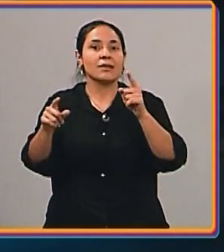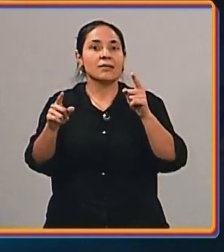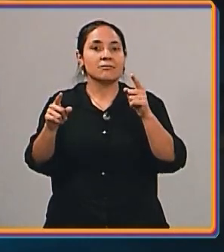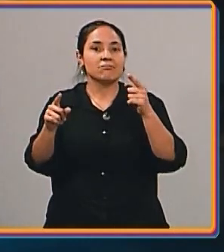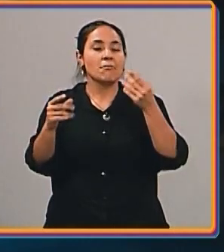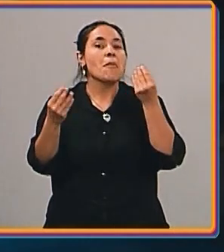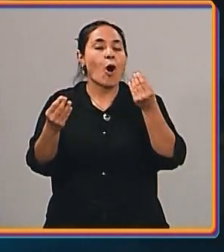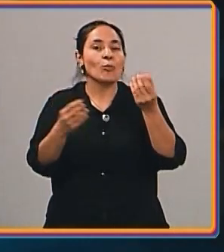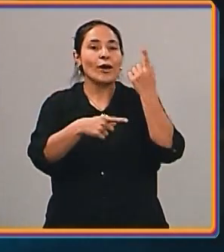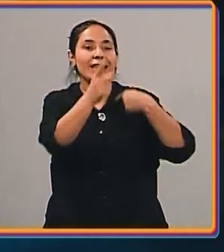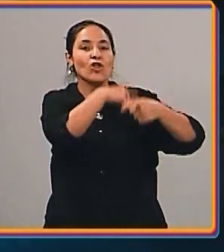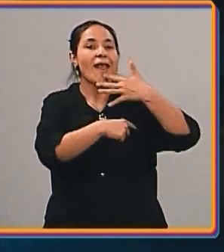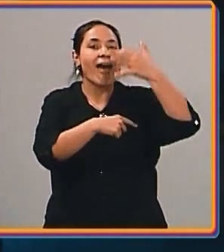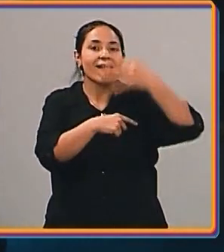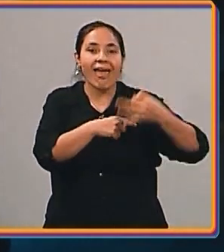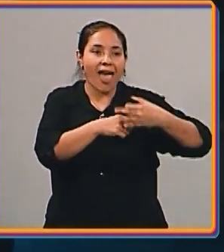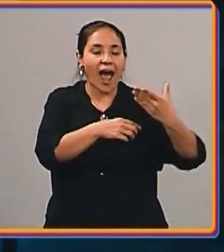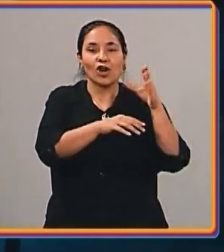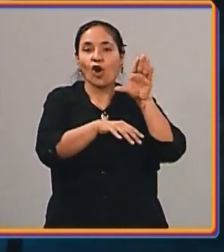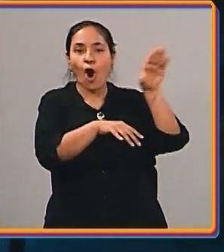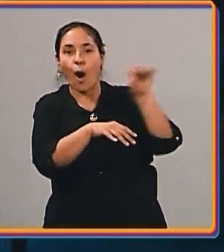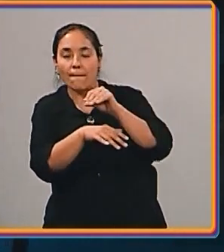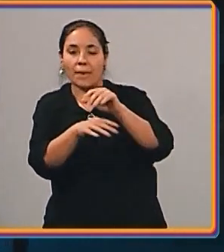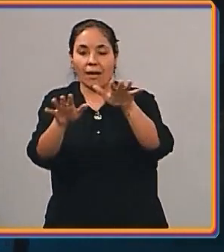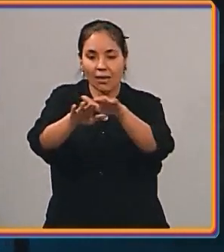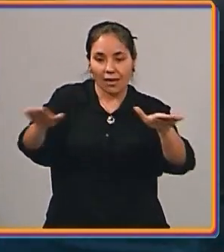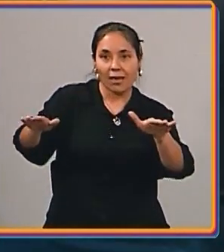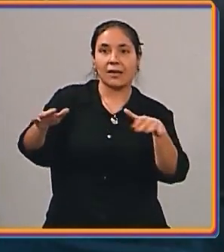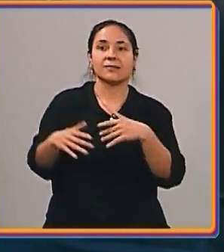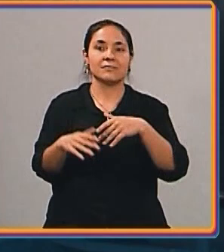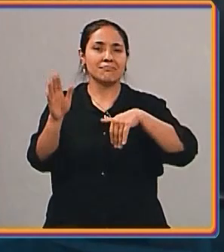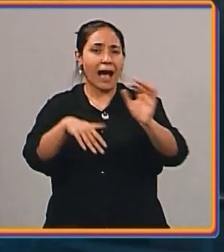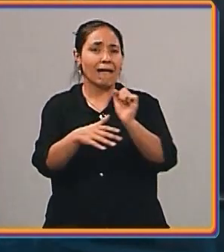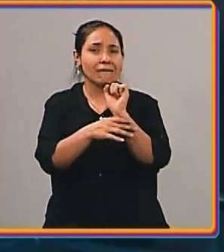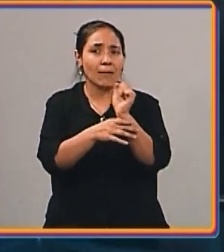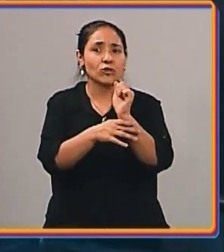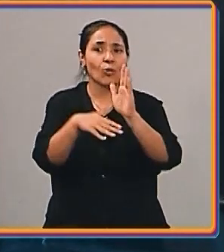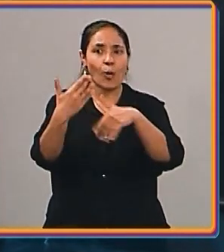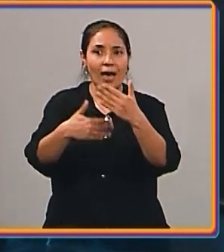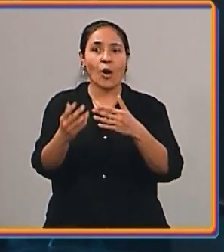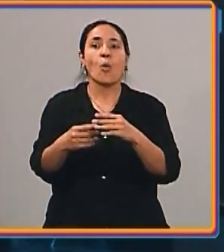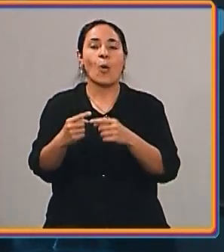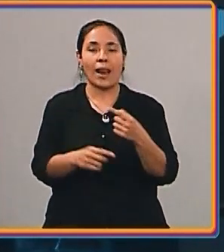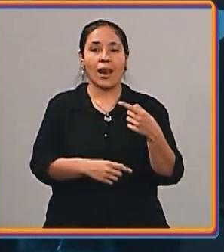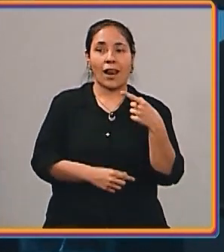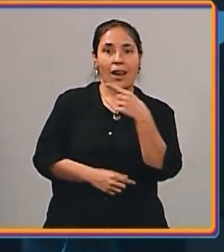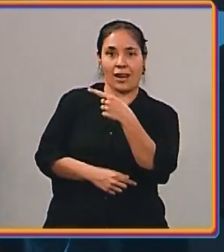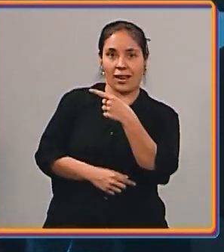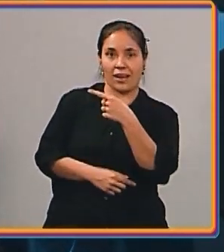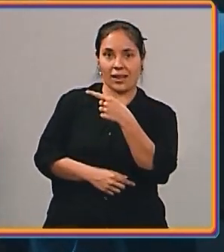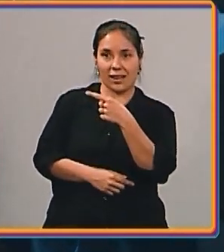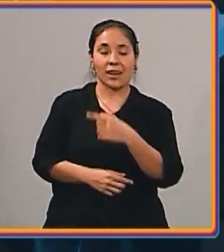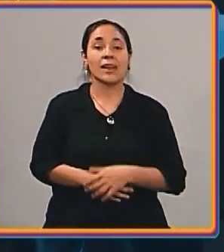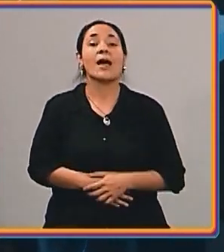de la historia real. En este sentido, uno de los juegos de mesa modernos más famosos es Twilight Struggle,